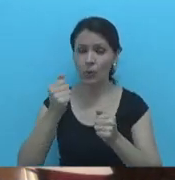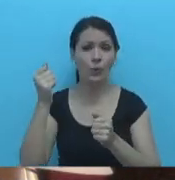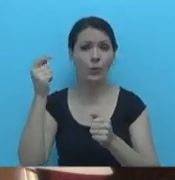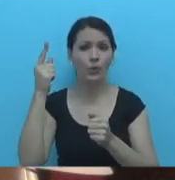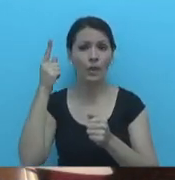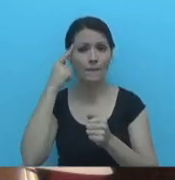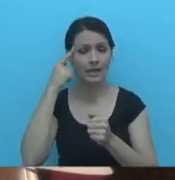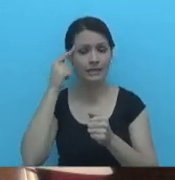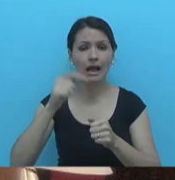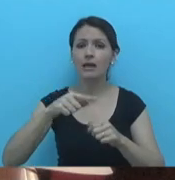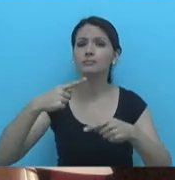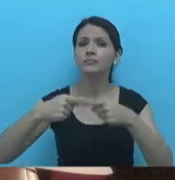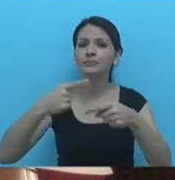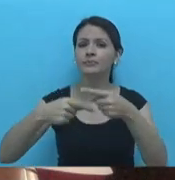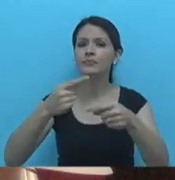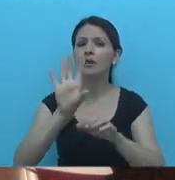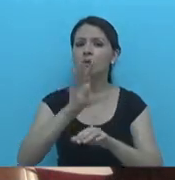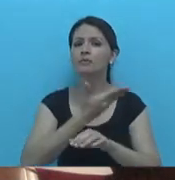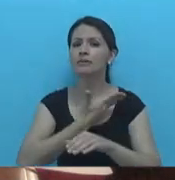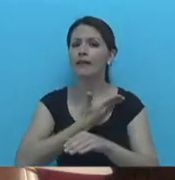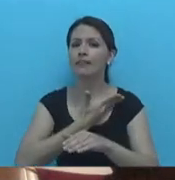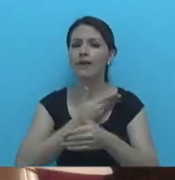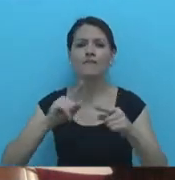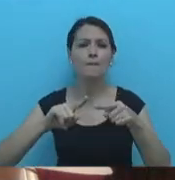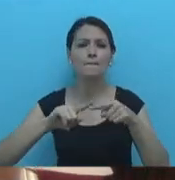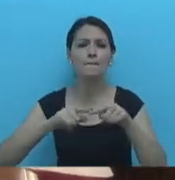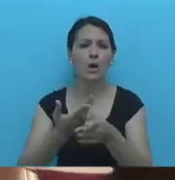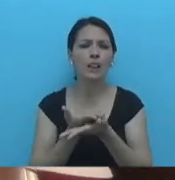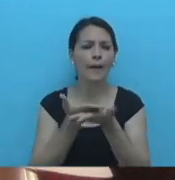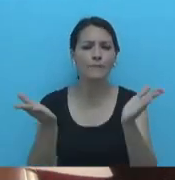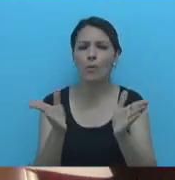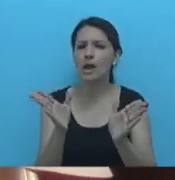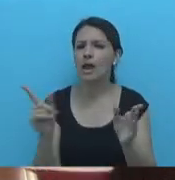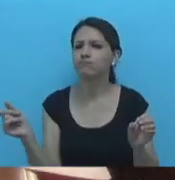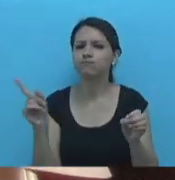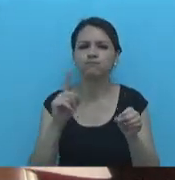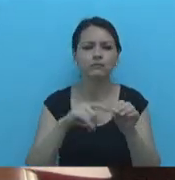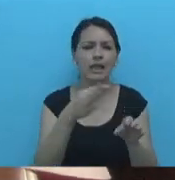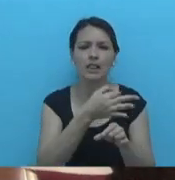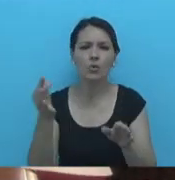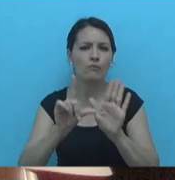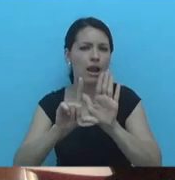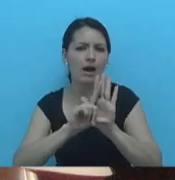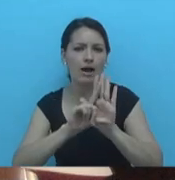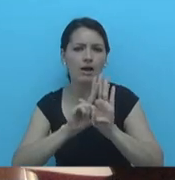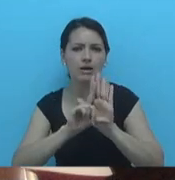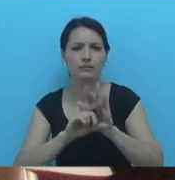momento, nuestra provincia ha desarrollado políticas públicas en total concordancia con la ley que se sancionó a posteriori en el